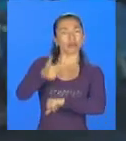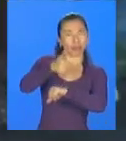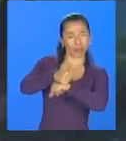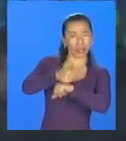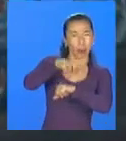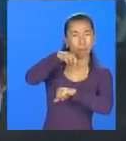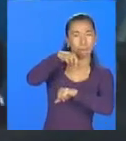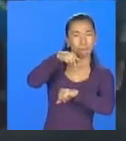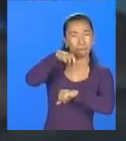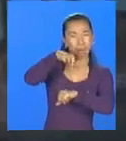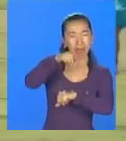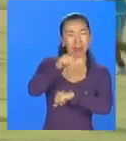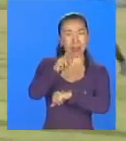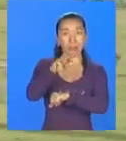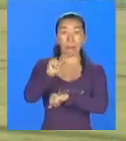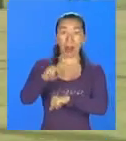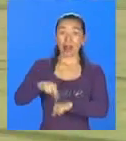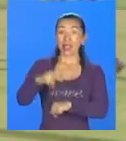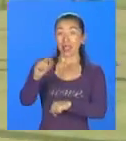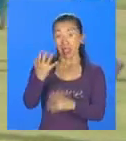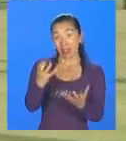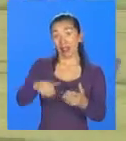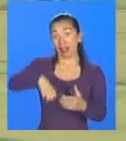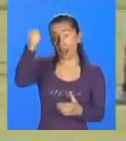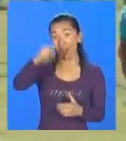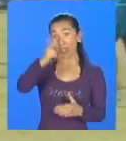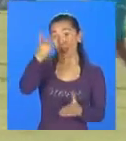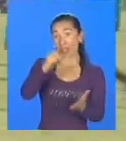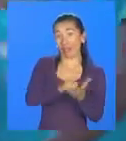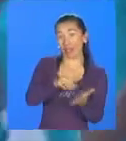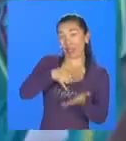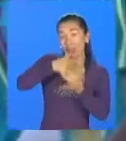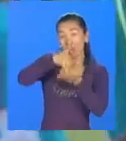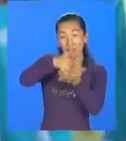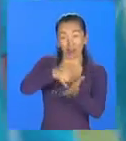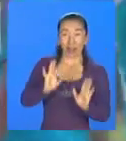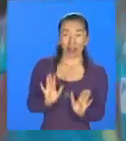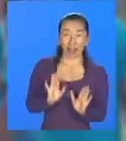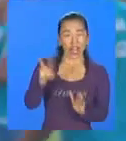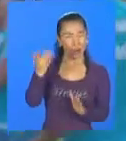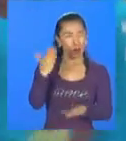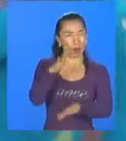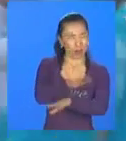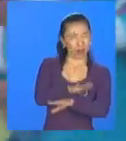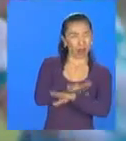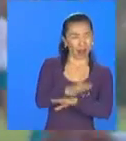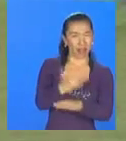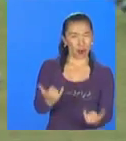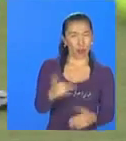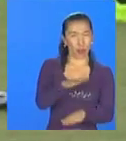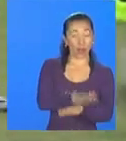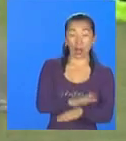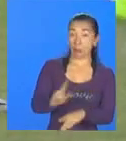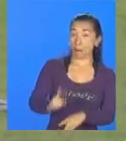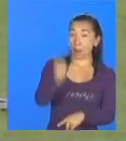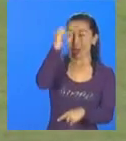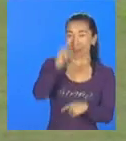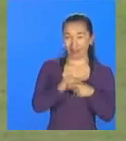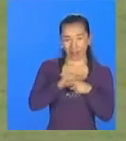que buscan mandar por segunda vez la copa américa ya se preparan en la tierra austral en santiago en horas de la tarde el equipo realizó su primer entrenamiento